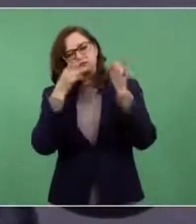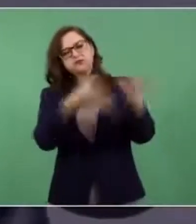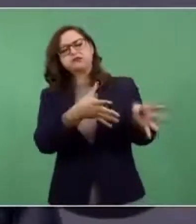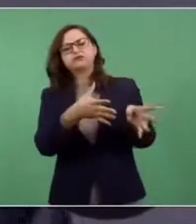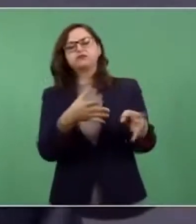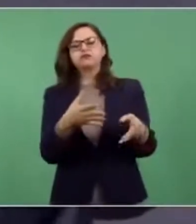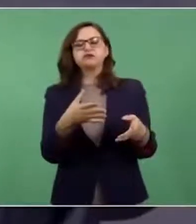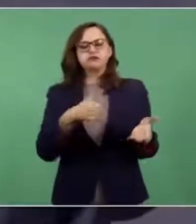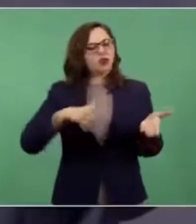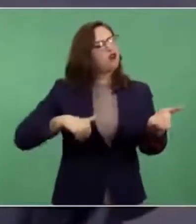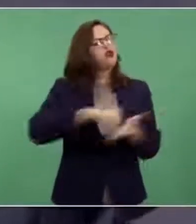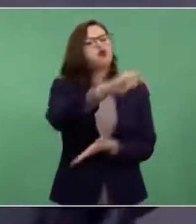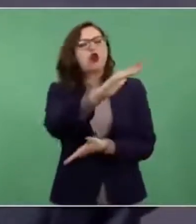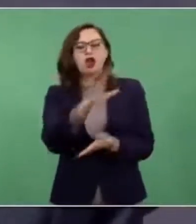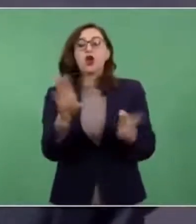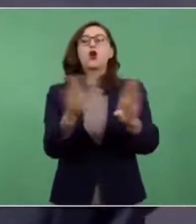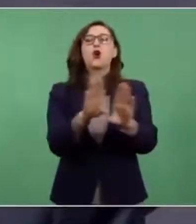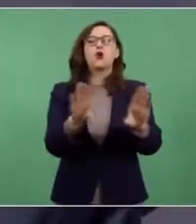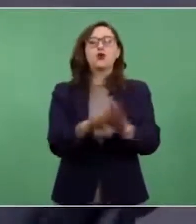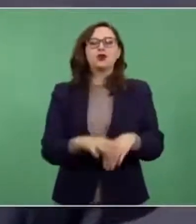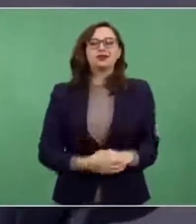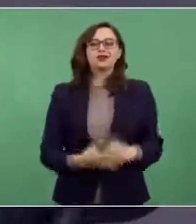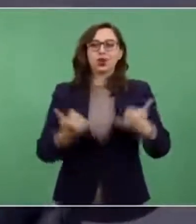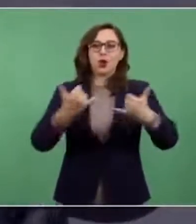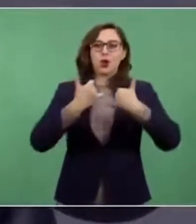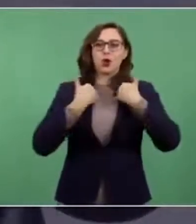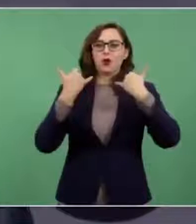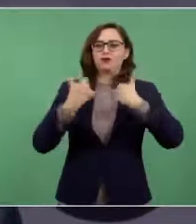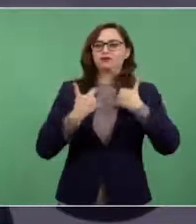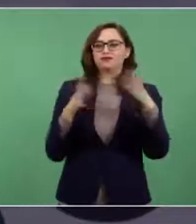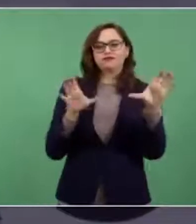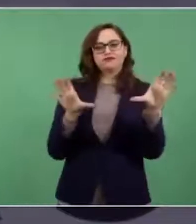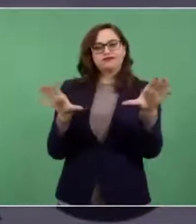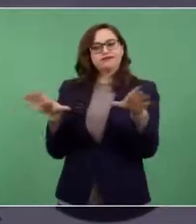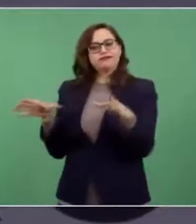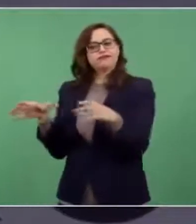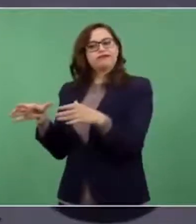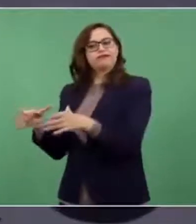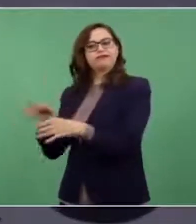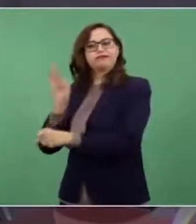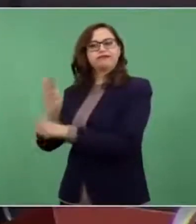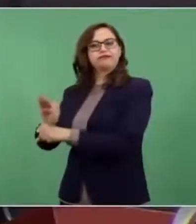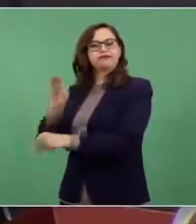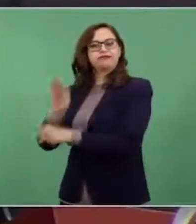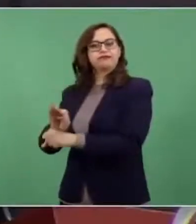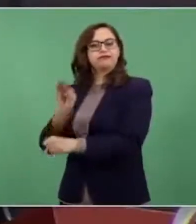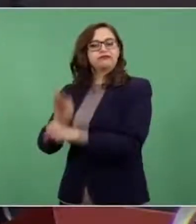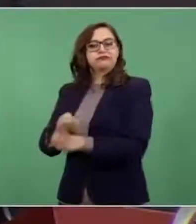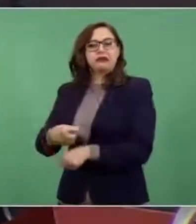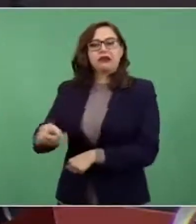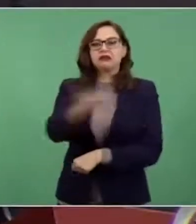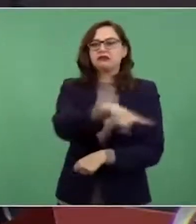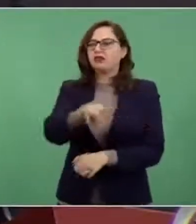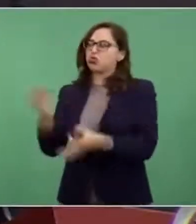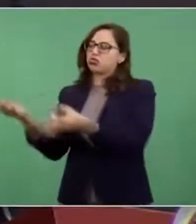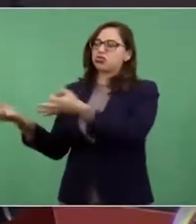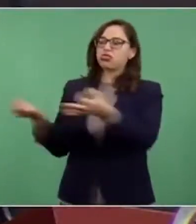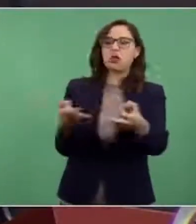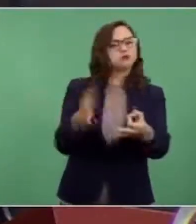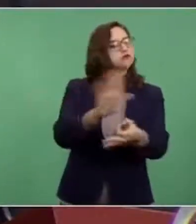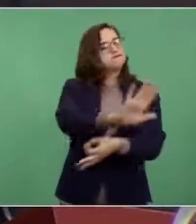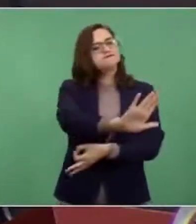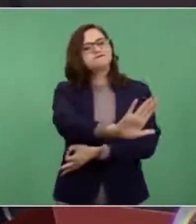evitar que se lleven a los jóvenes, que recluten a los jóvenes, quitarles el